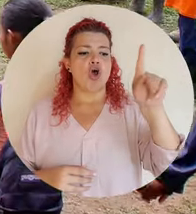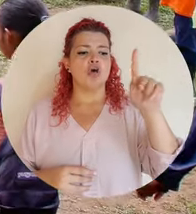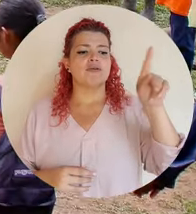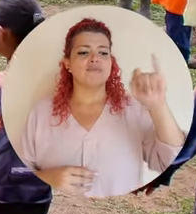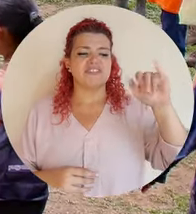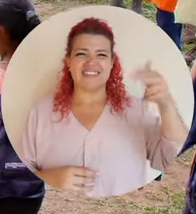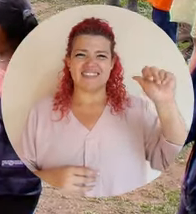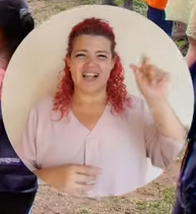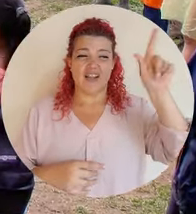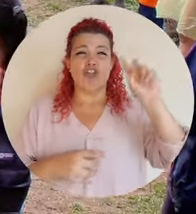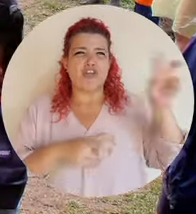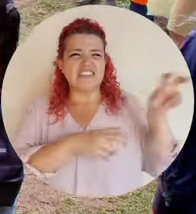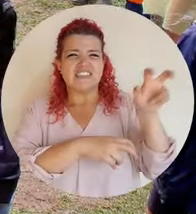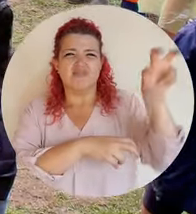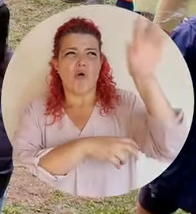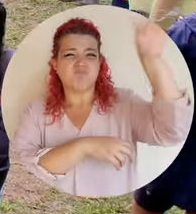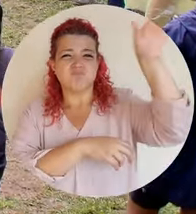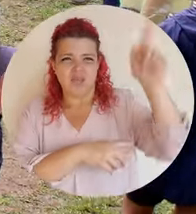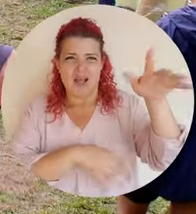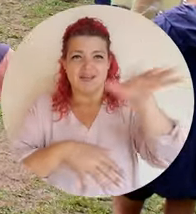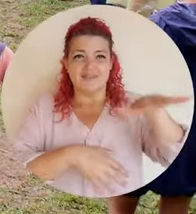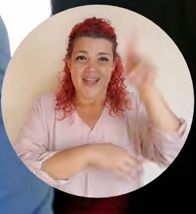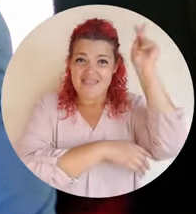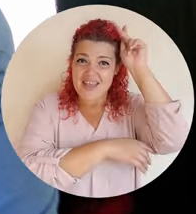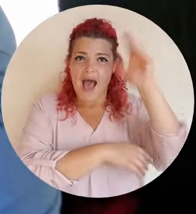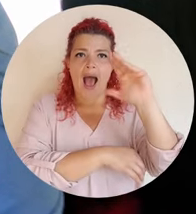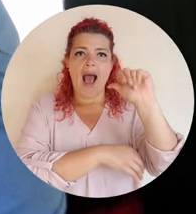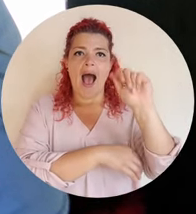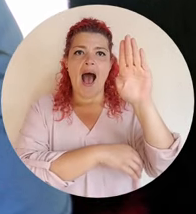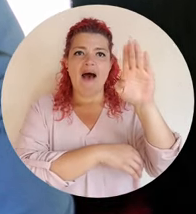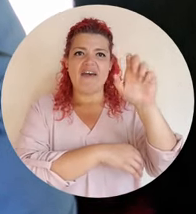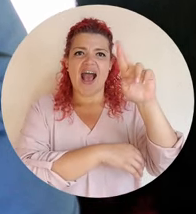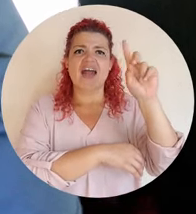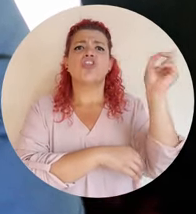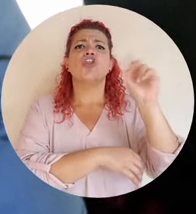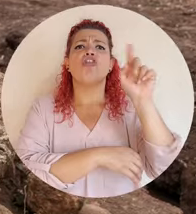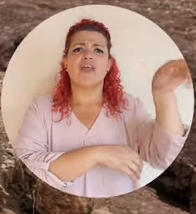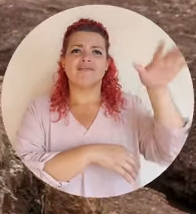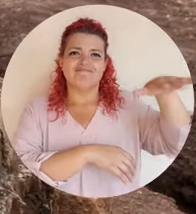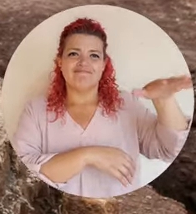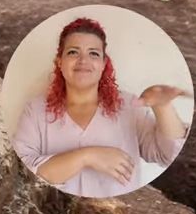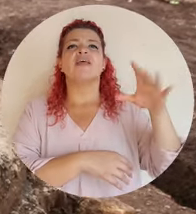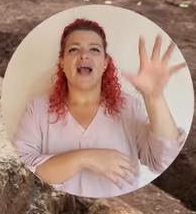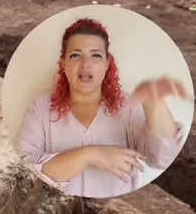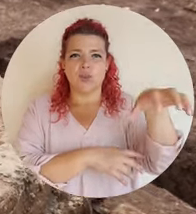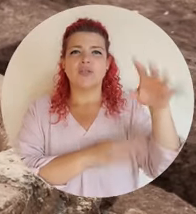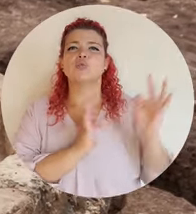ubicada en Alto Chirripó, en el territorio Cabécar, en el cantón de Turrialba.